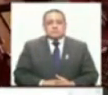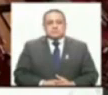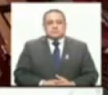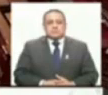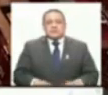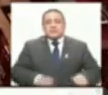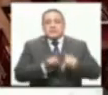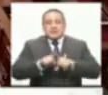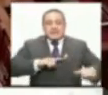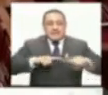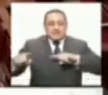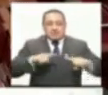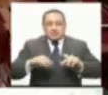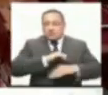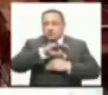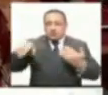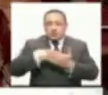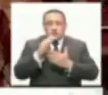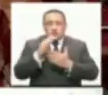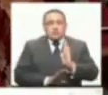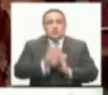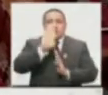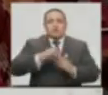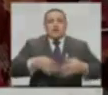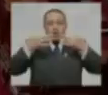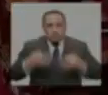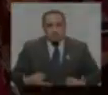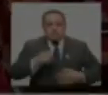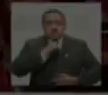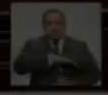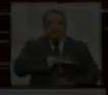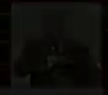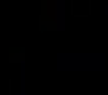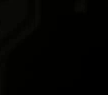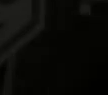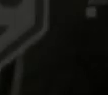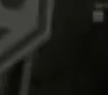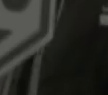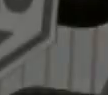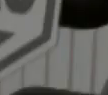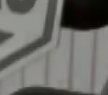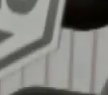Y que la dirección del progreso y la justicia social para todos los...